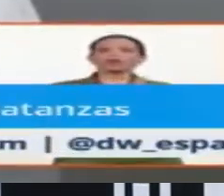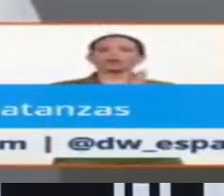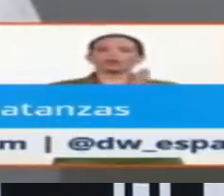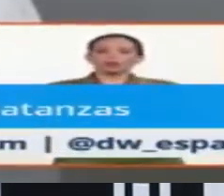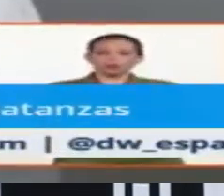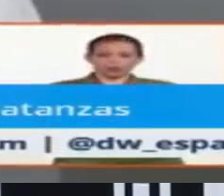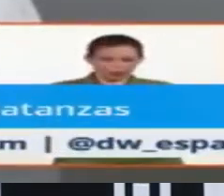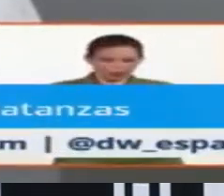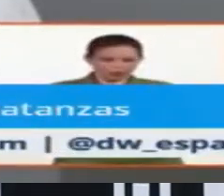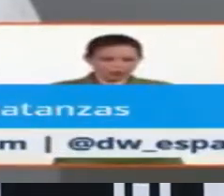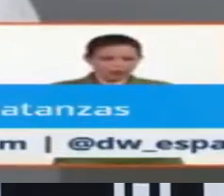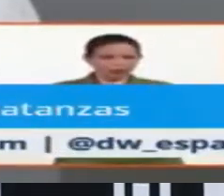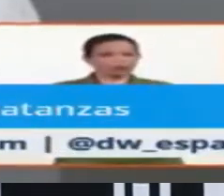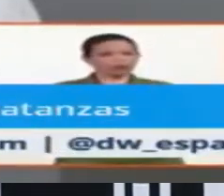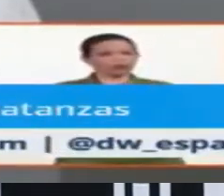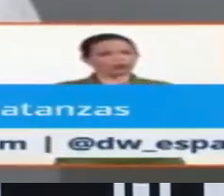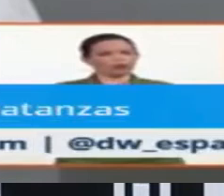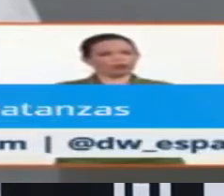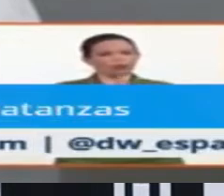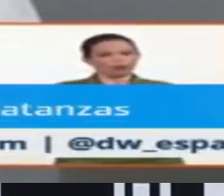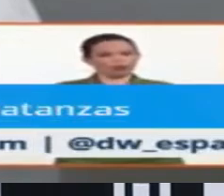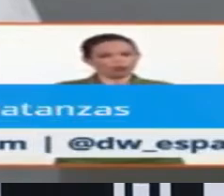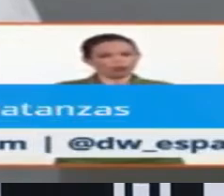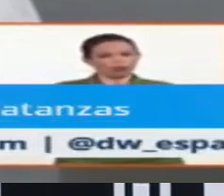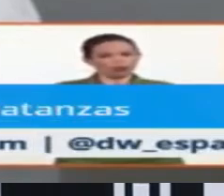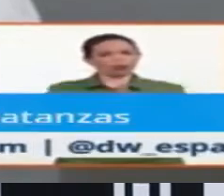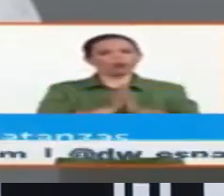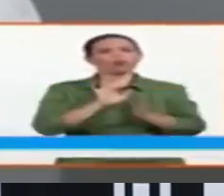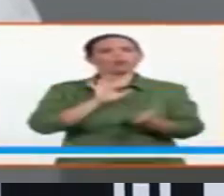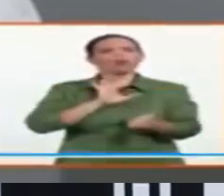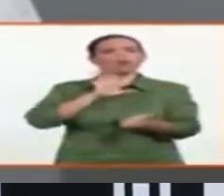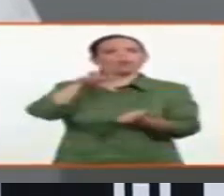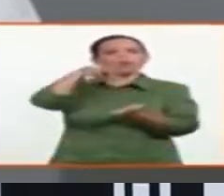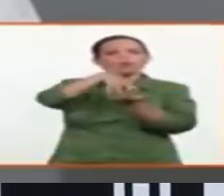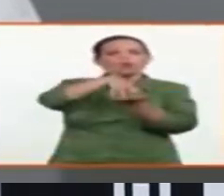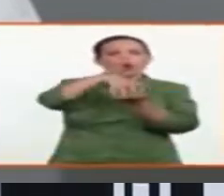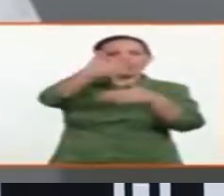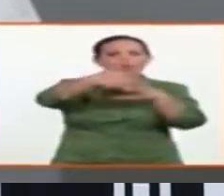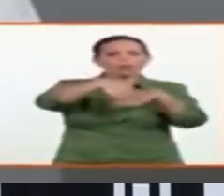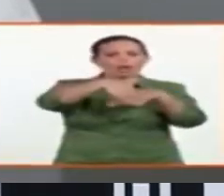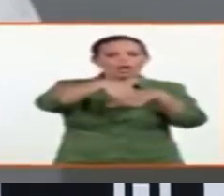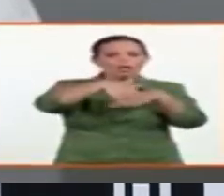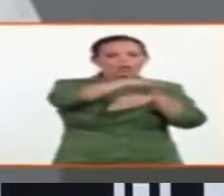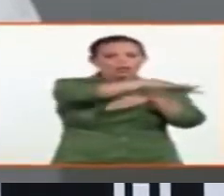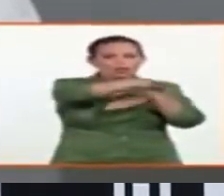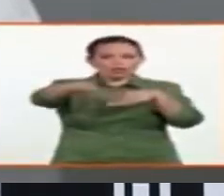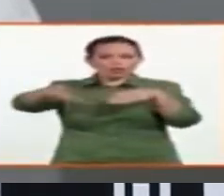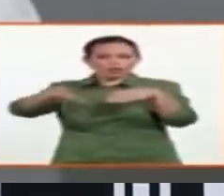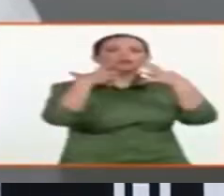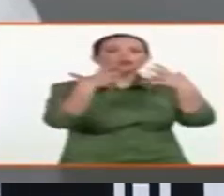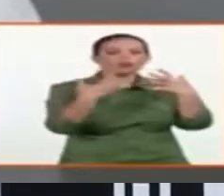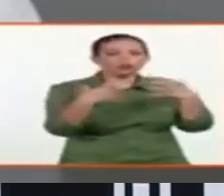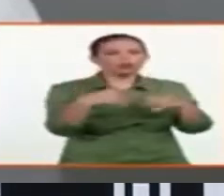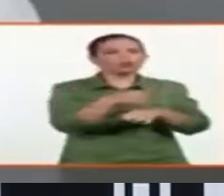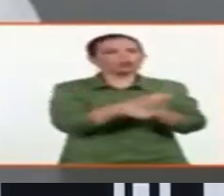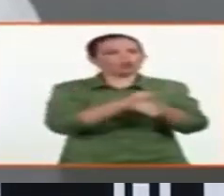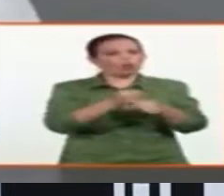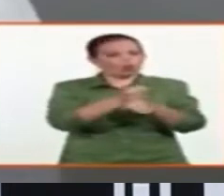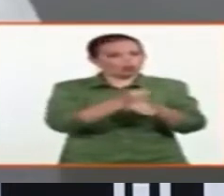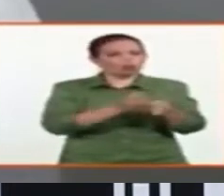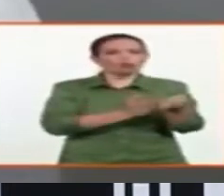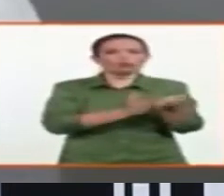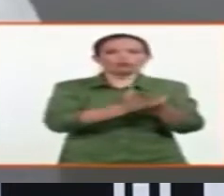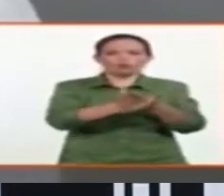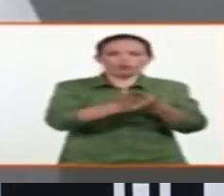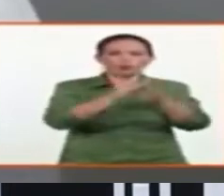le compran las piezas a Rusia, le compran las piezas a China. Pero ustedes no tienen el dinero. No tienen el dinero.